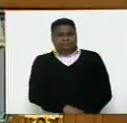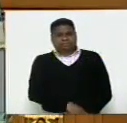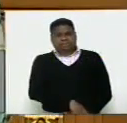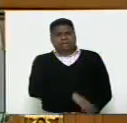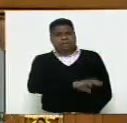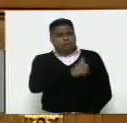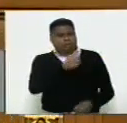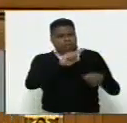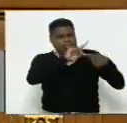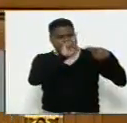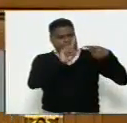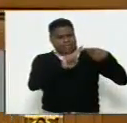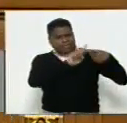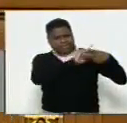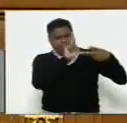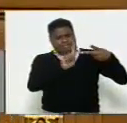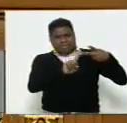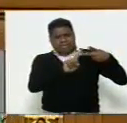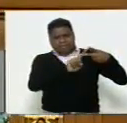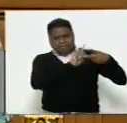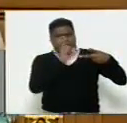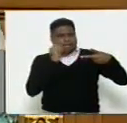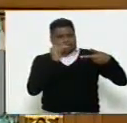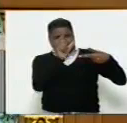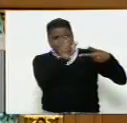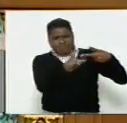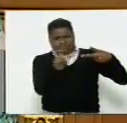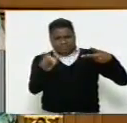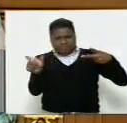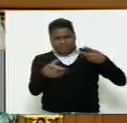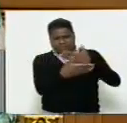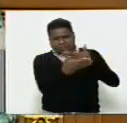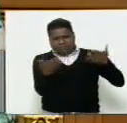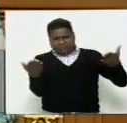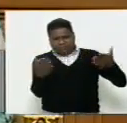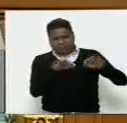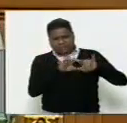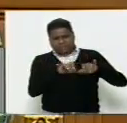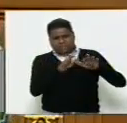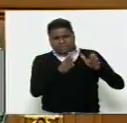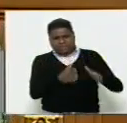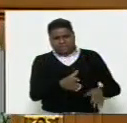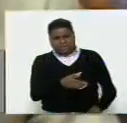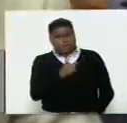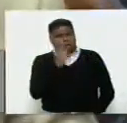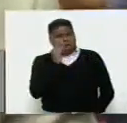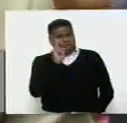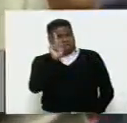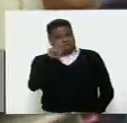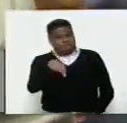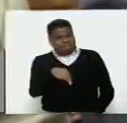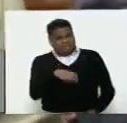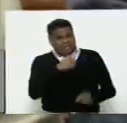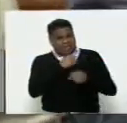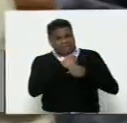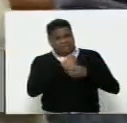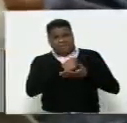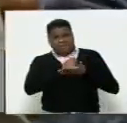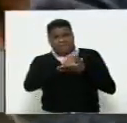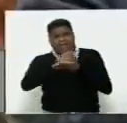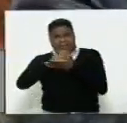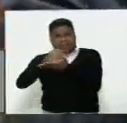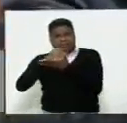vicepresidenta, a Raúl Álvarez, secretario, se ve a los hombres ayudando a